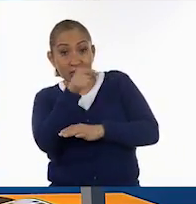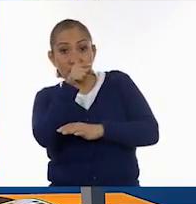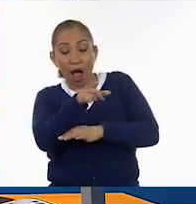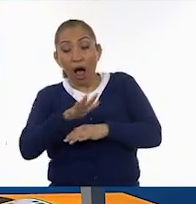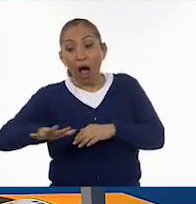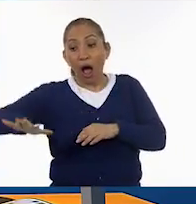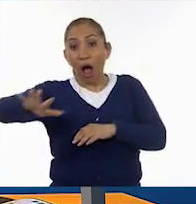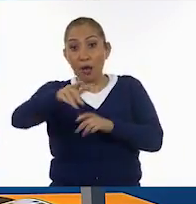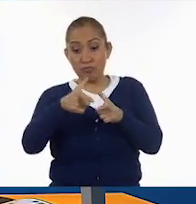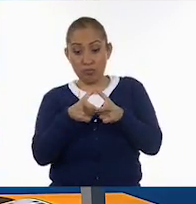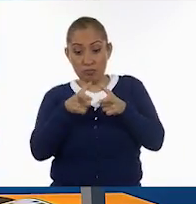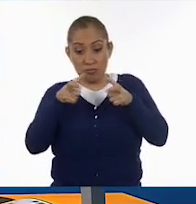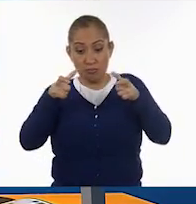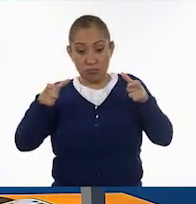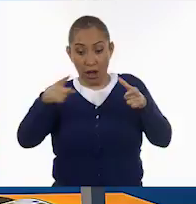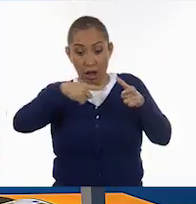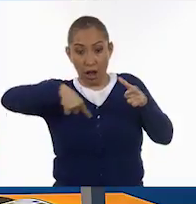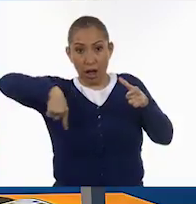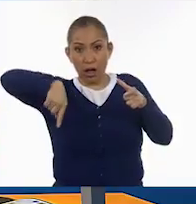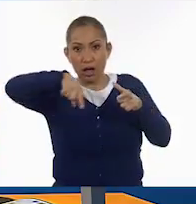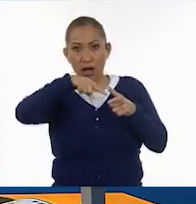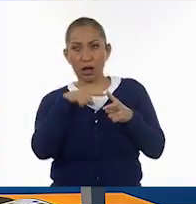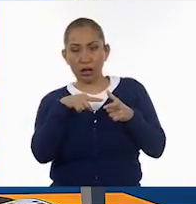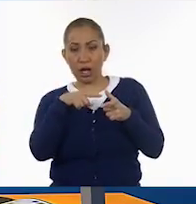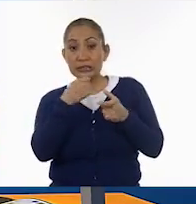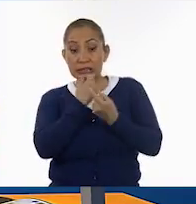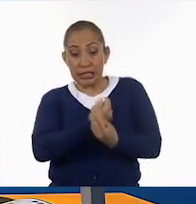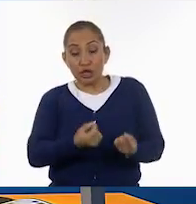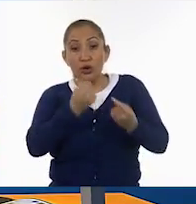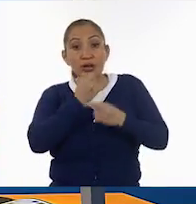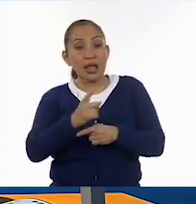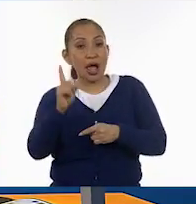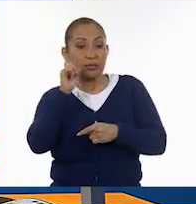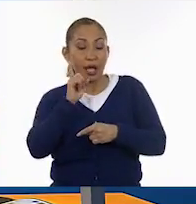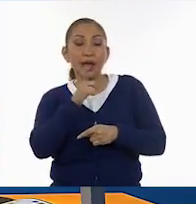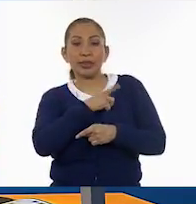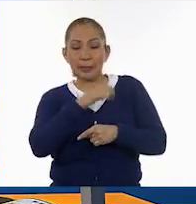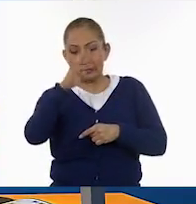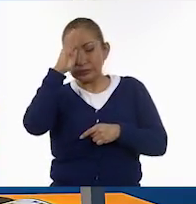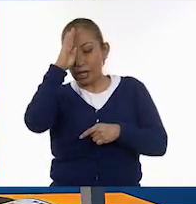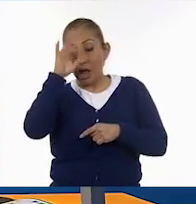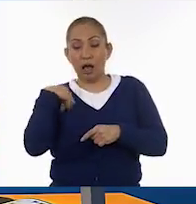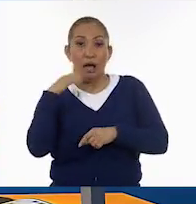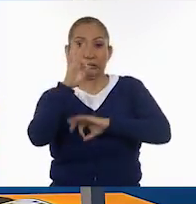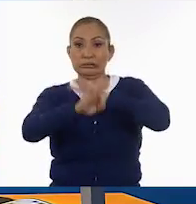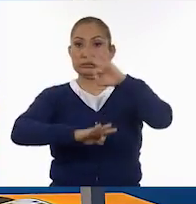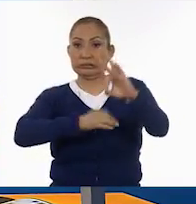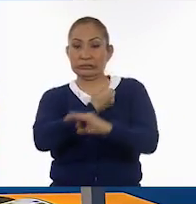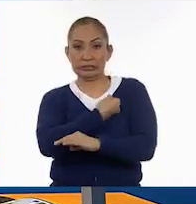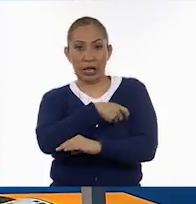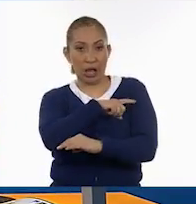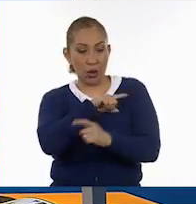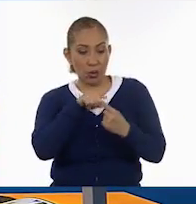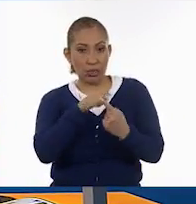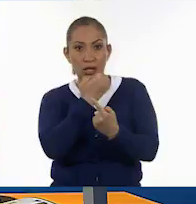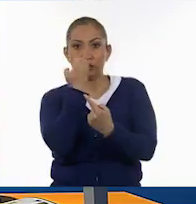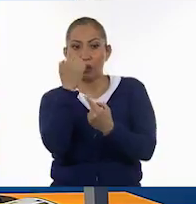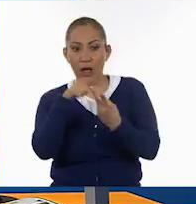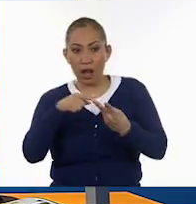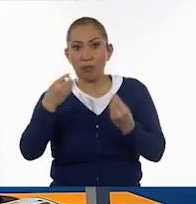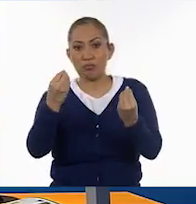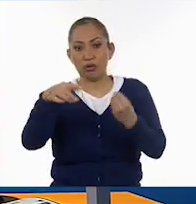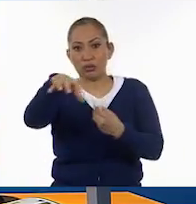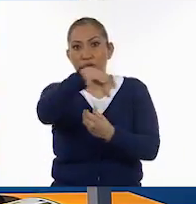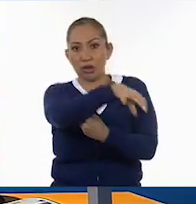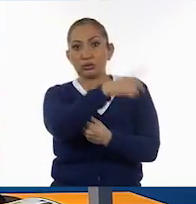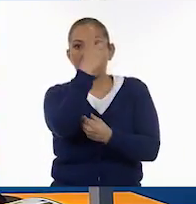una población grande de niños, niñas, pues hay que considerar los servicios de salud, las escuelas y